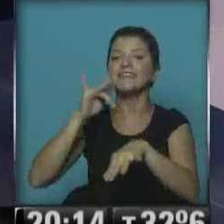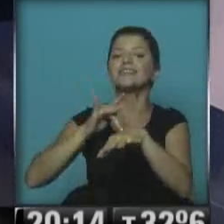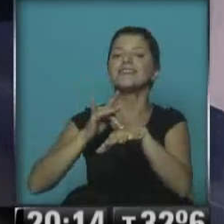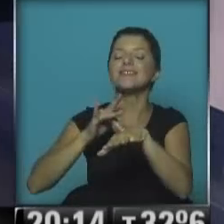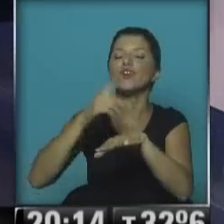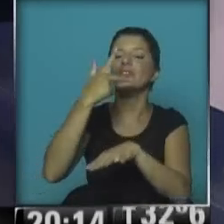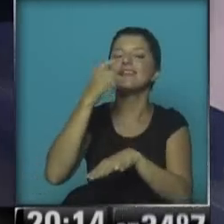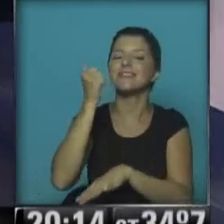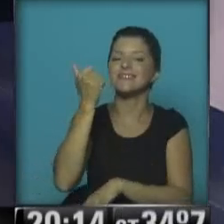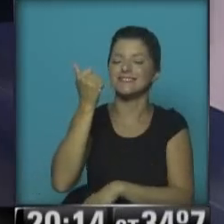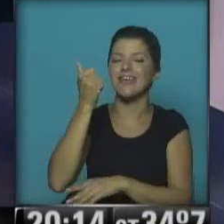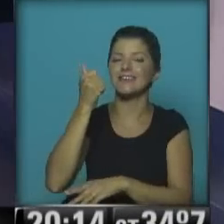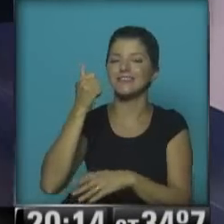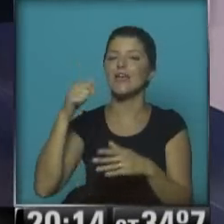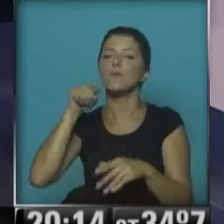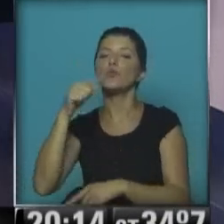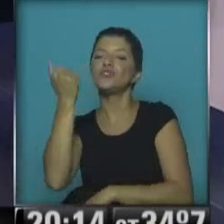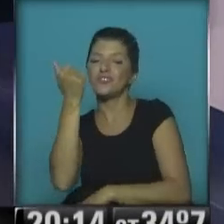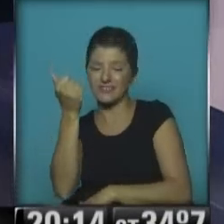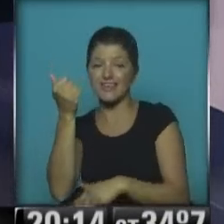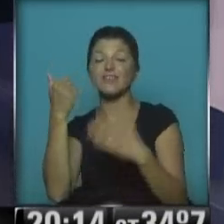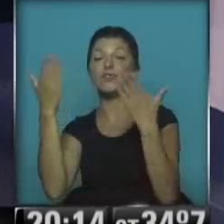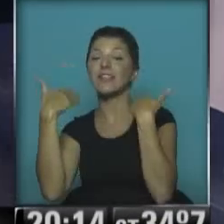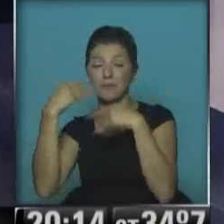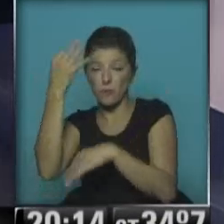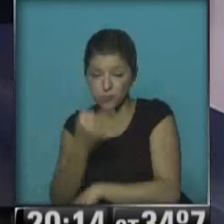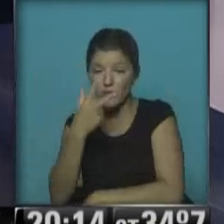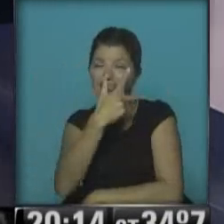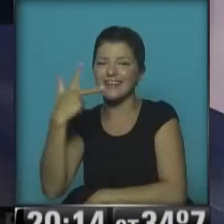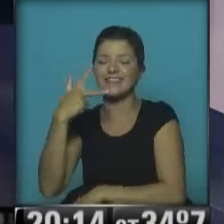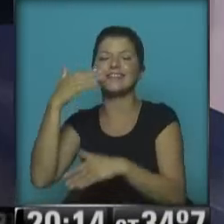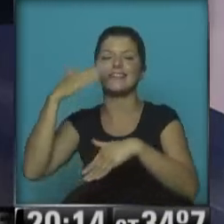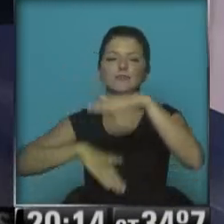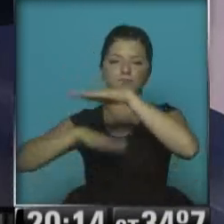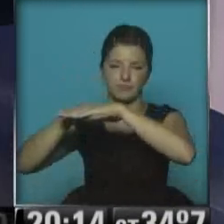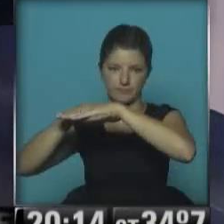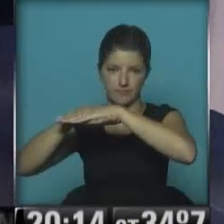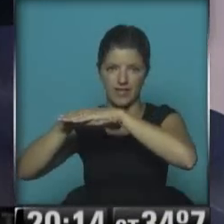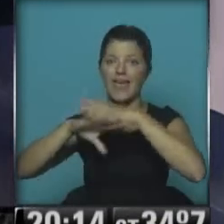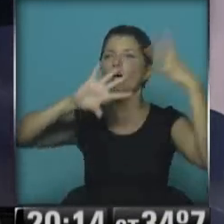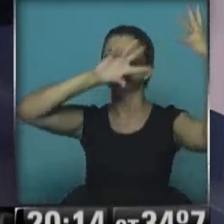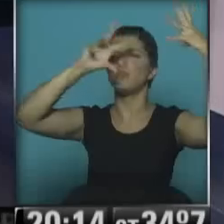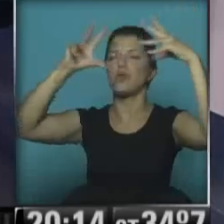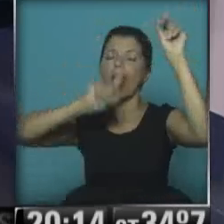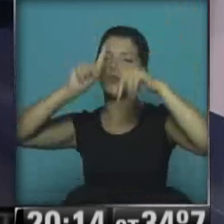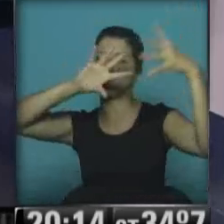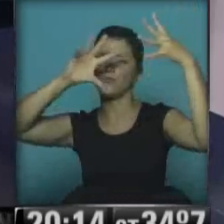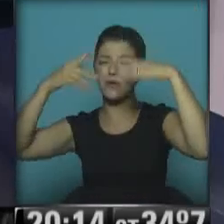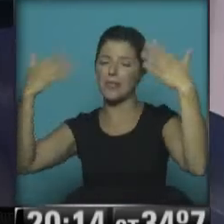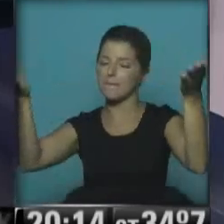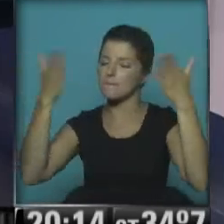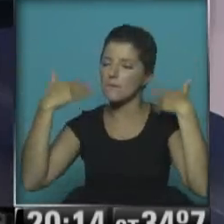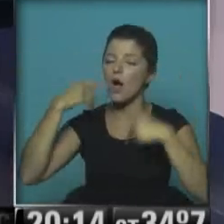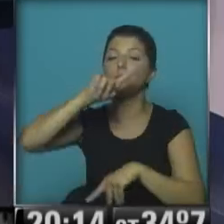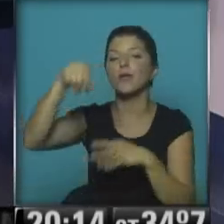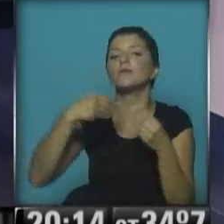térmica de 36 grados 6 décimos con una temperatura real de 33 grados 6 décimos. El cielo estuvo algo nublado y tanto calor va a